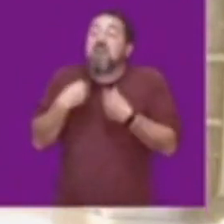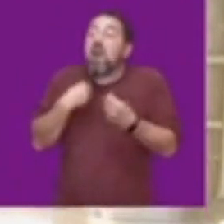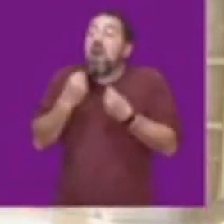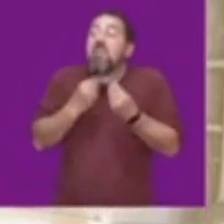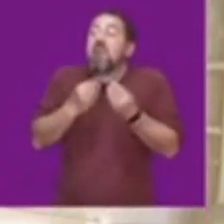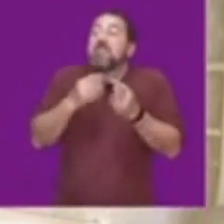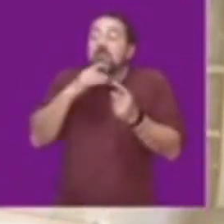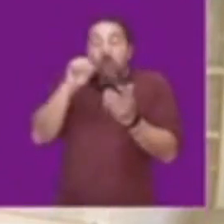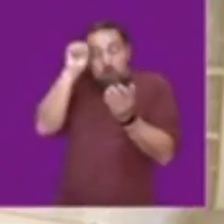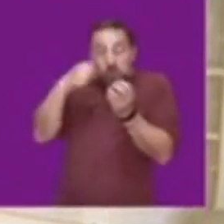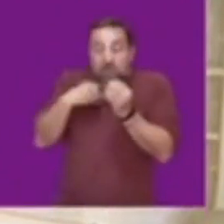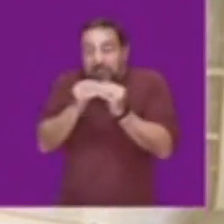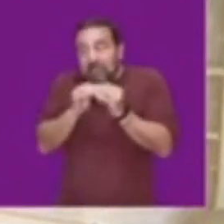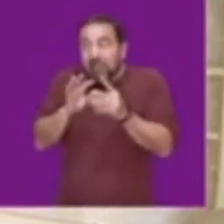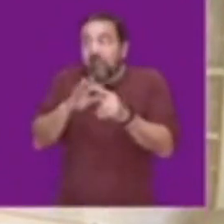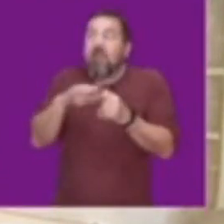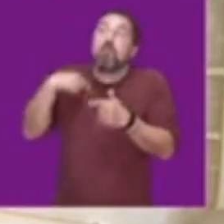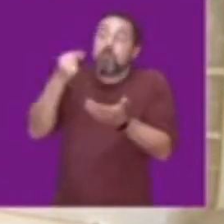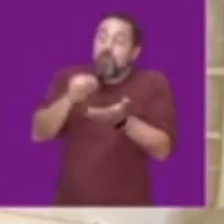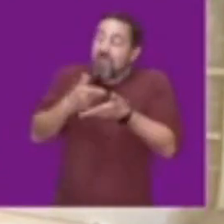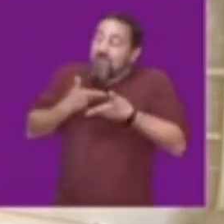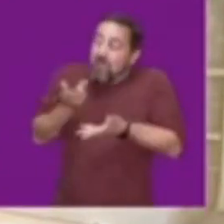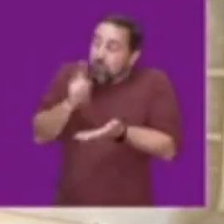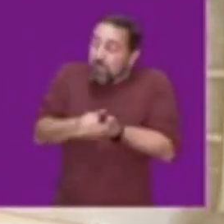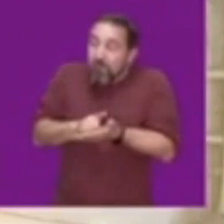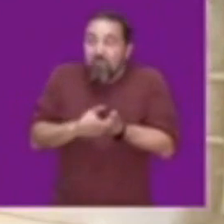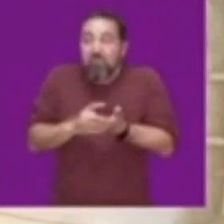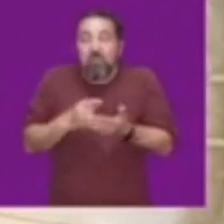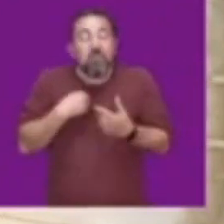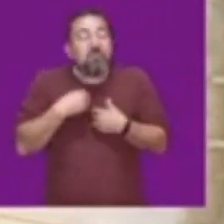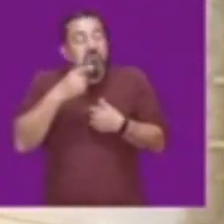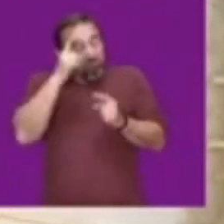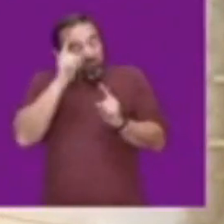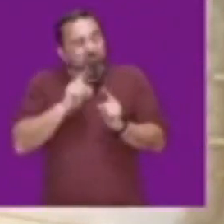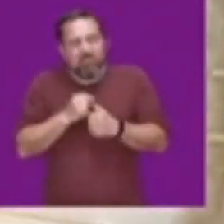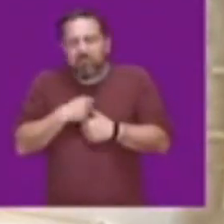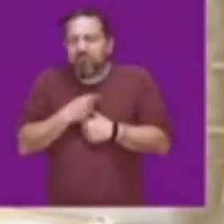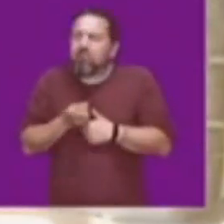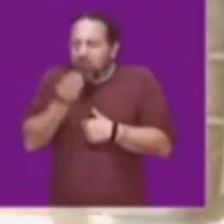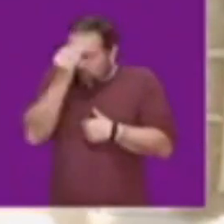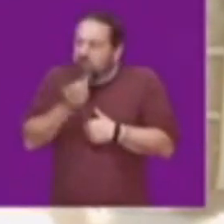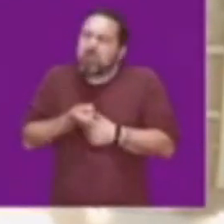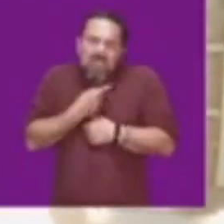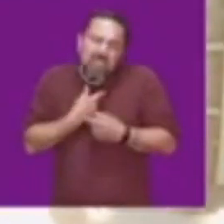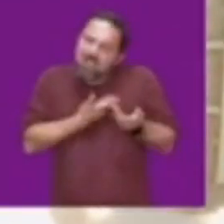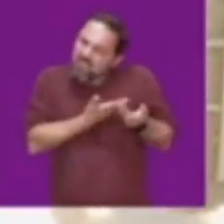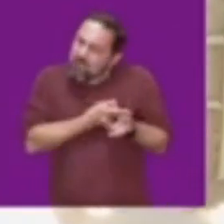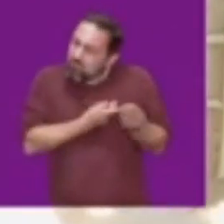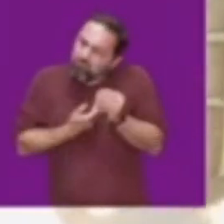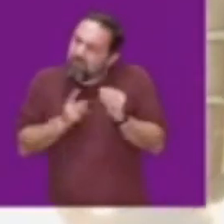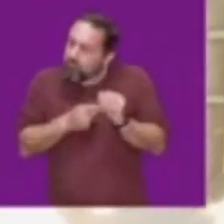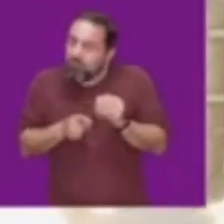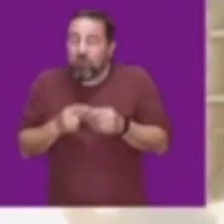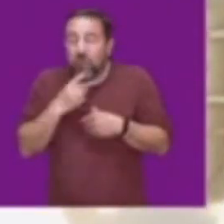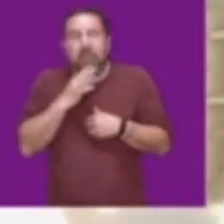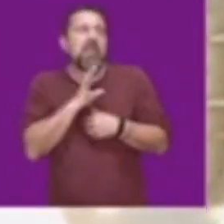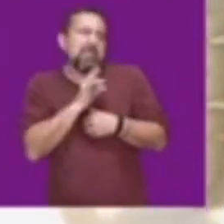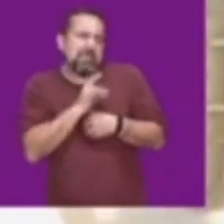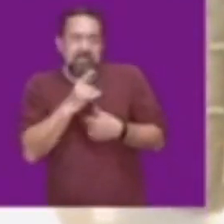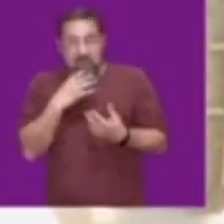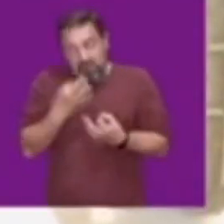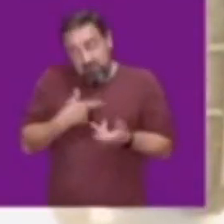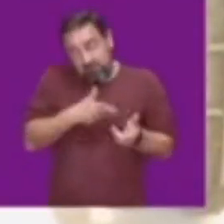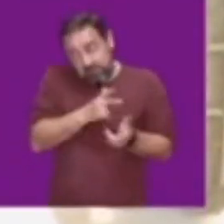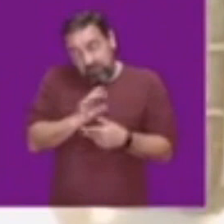hacer a Aurora. ¿Me invitaréis el próximo día? No sé. ¿Tú qué piensas? ¿La invitamos? Sí. ¿Se lo